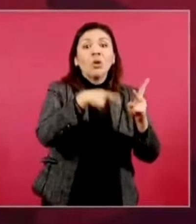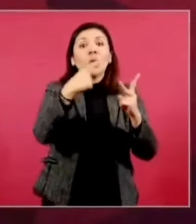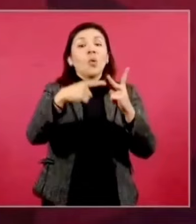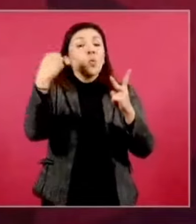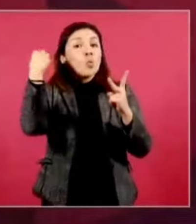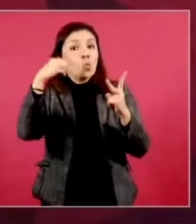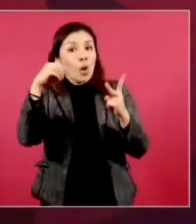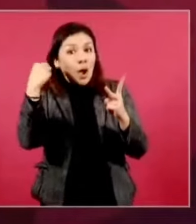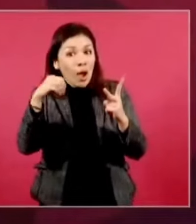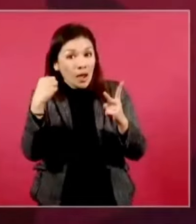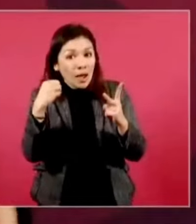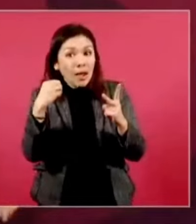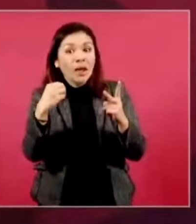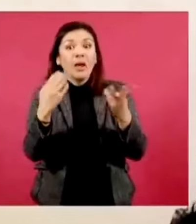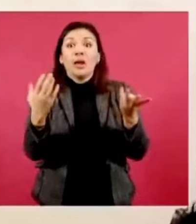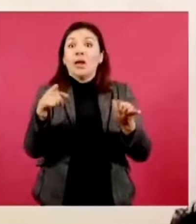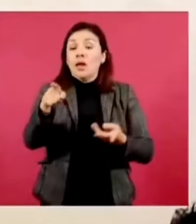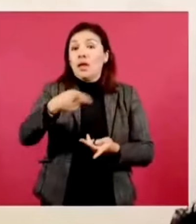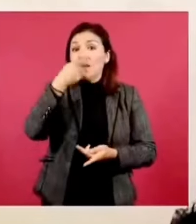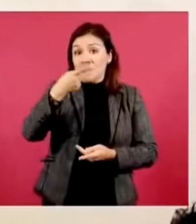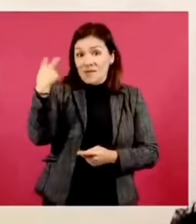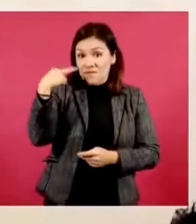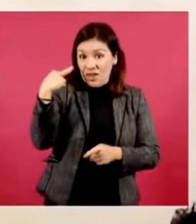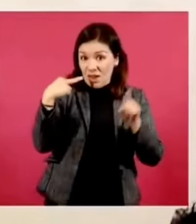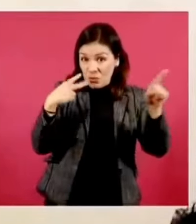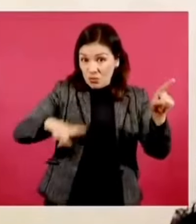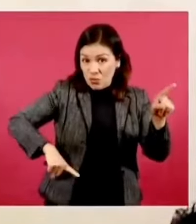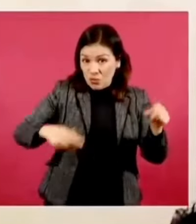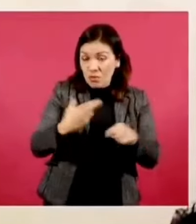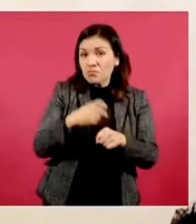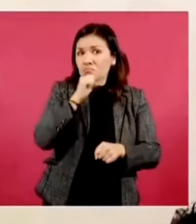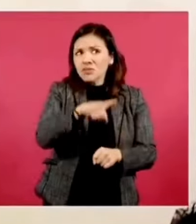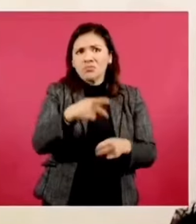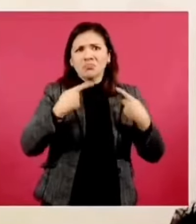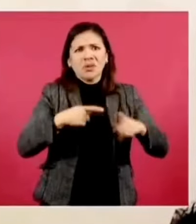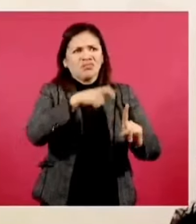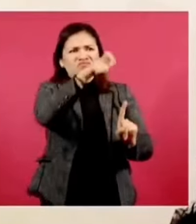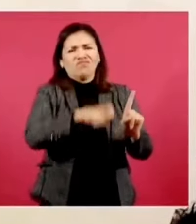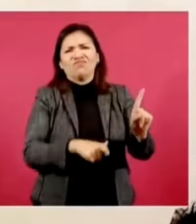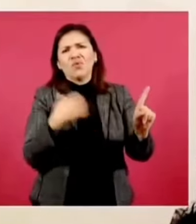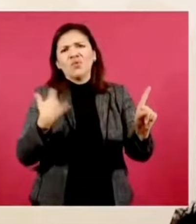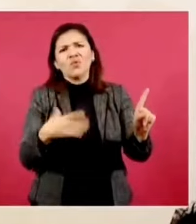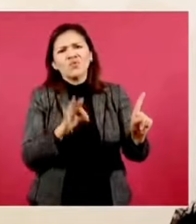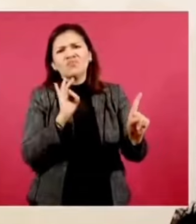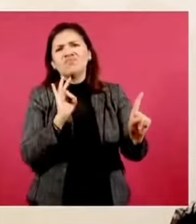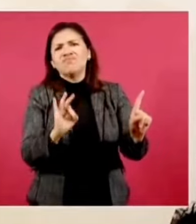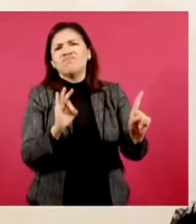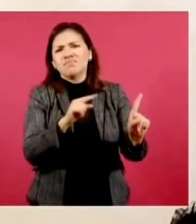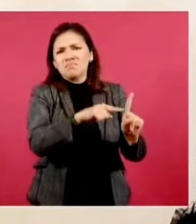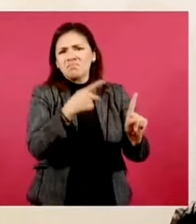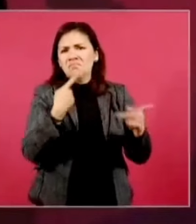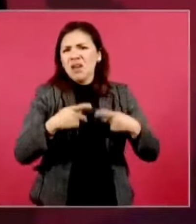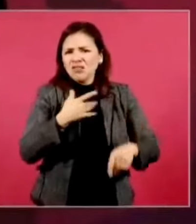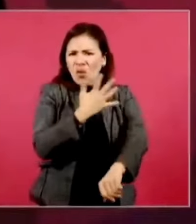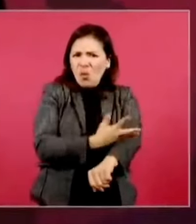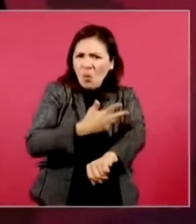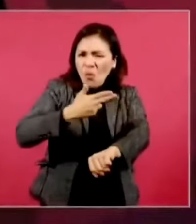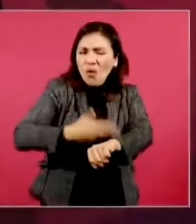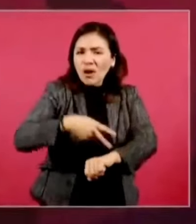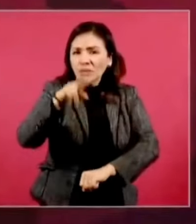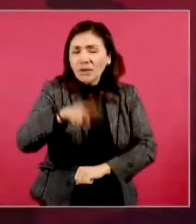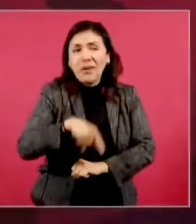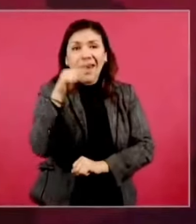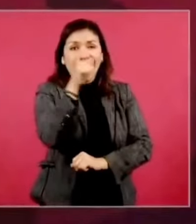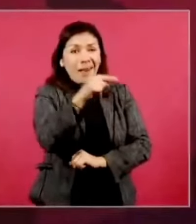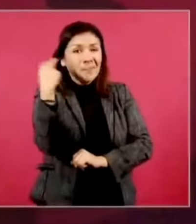Veracruz. Y vea. El de Veracruz, lo mismo, es buenísimo. Es una gente honesta. En